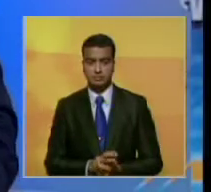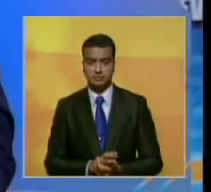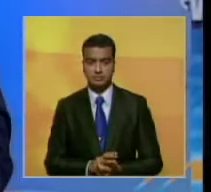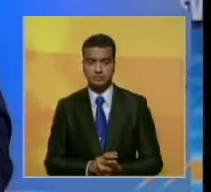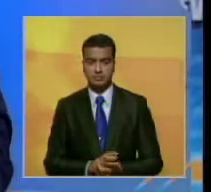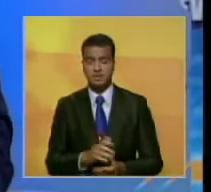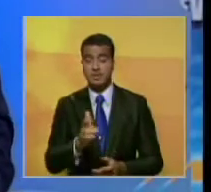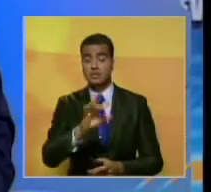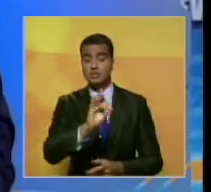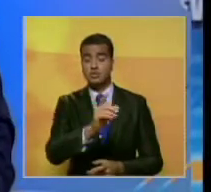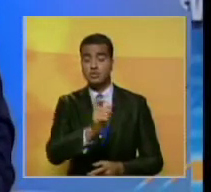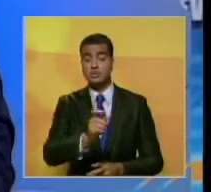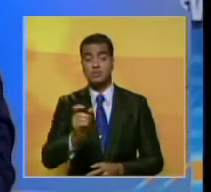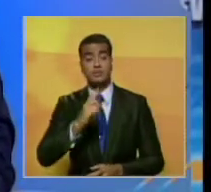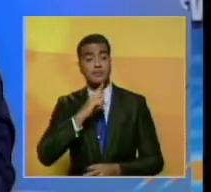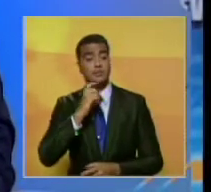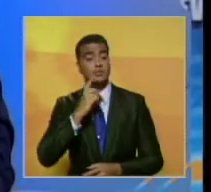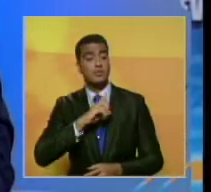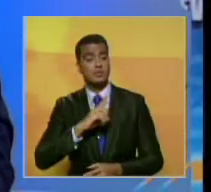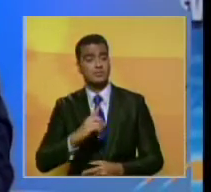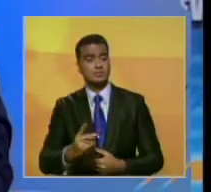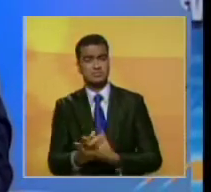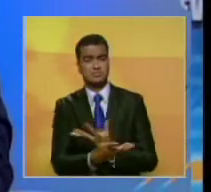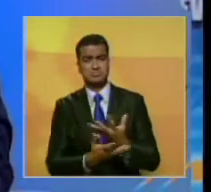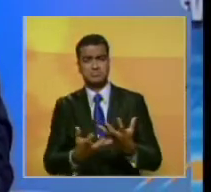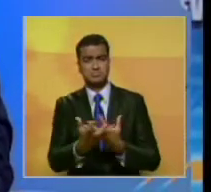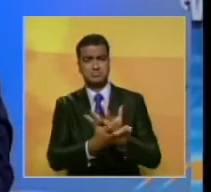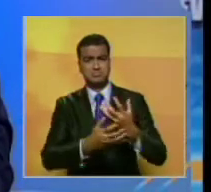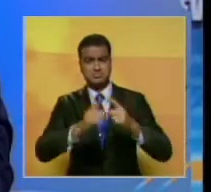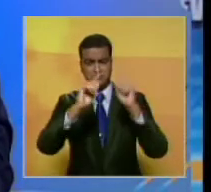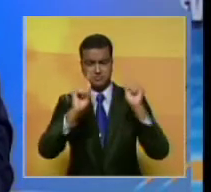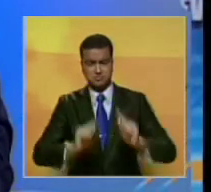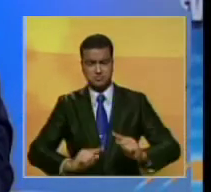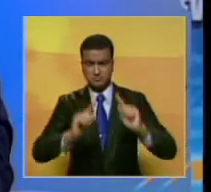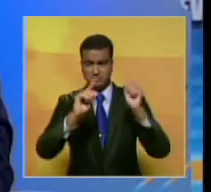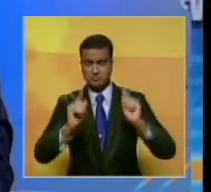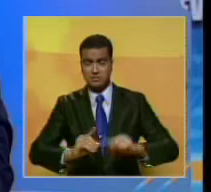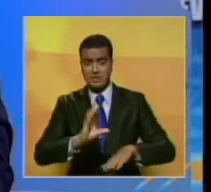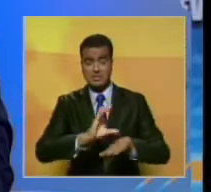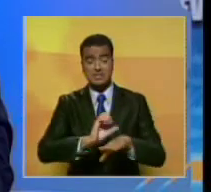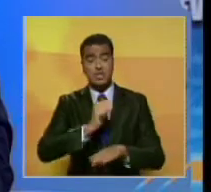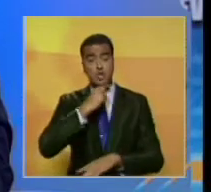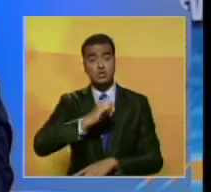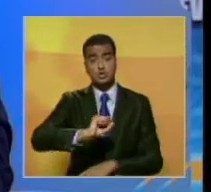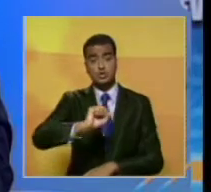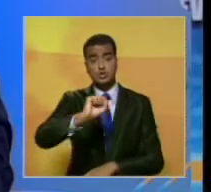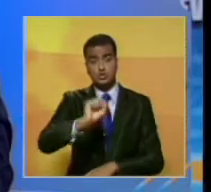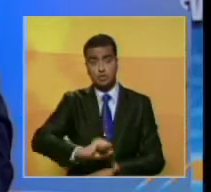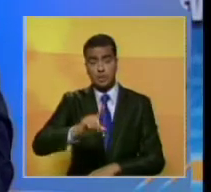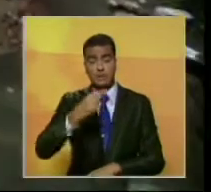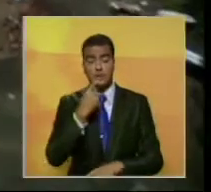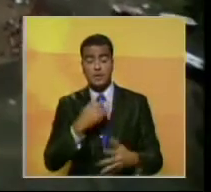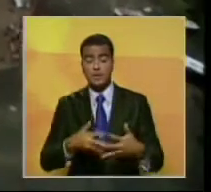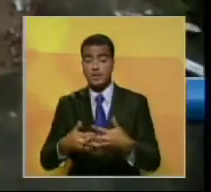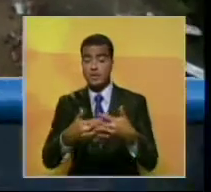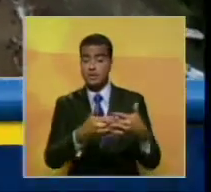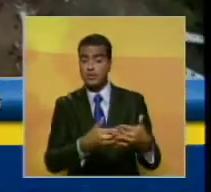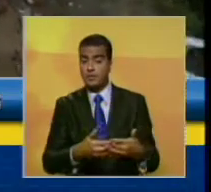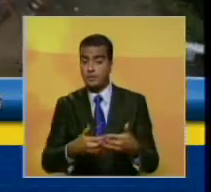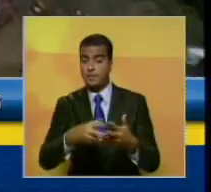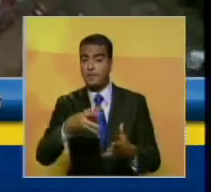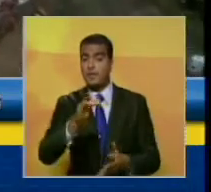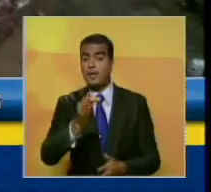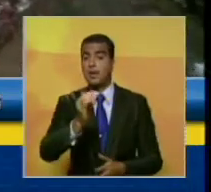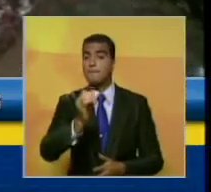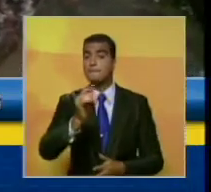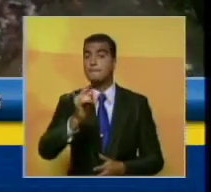Al menos 18 personas murieron por los tornados que afectaron en las últimas horas el centro y sur de los Estados Unidos. El condado Faulkner,